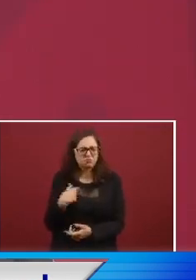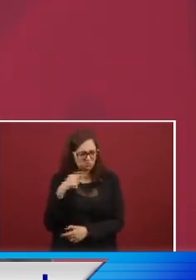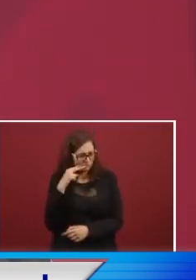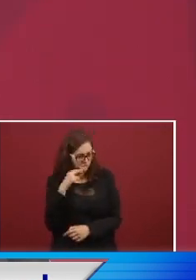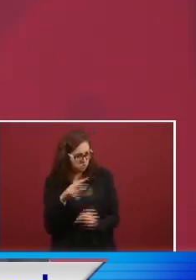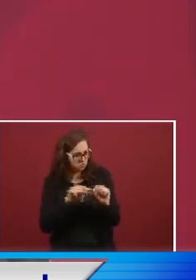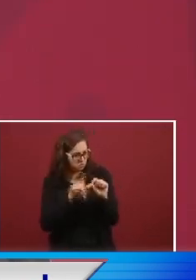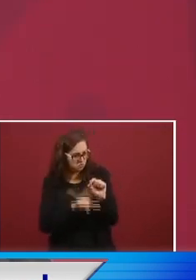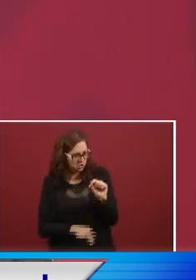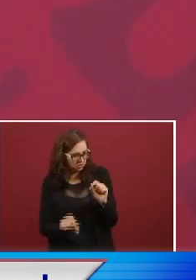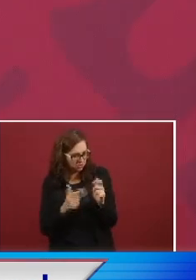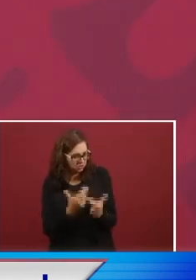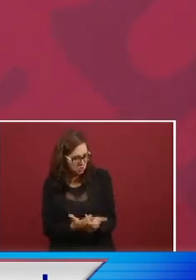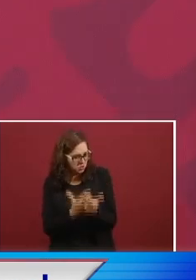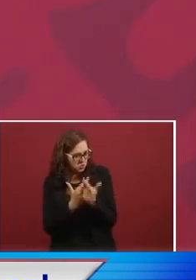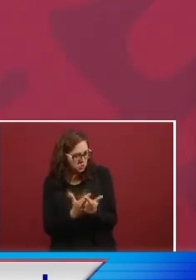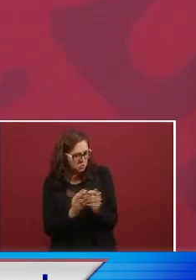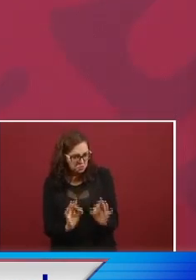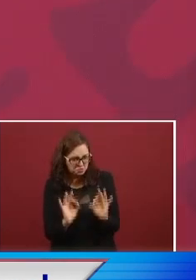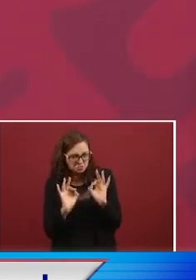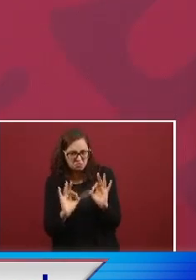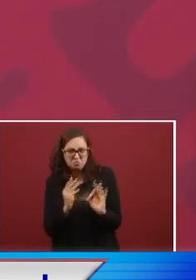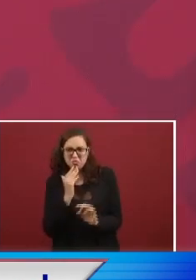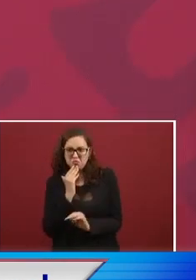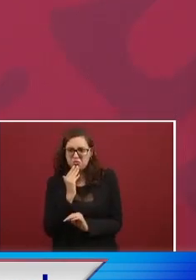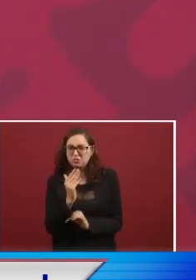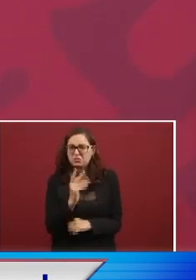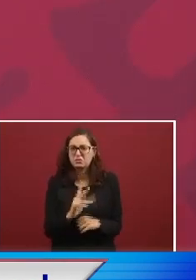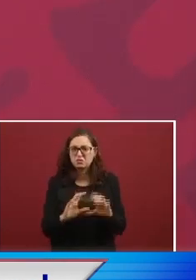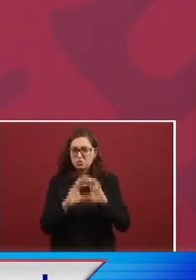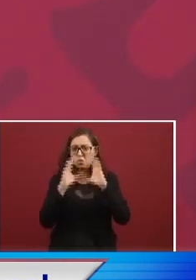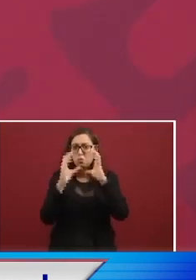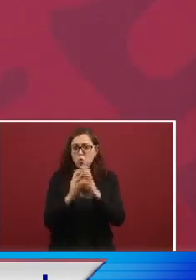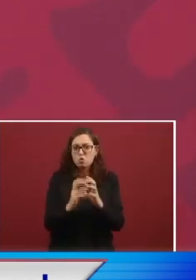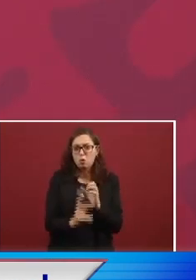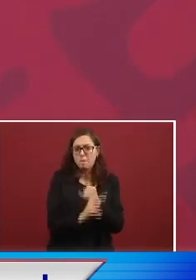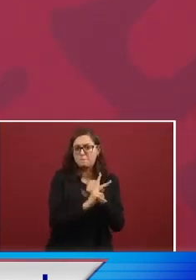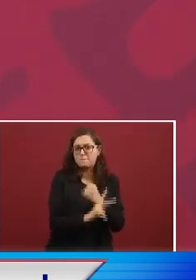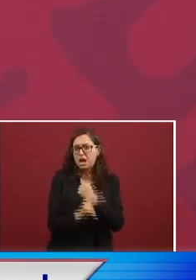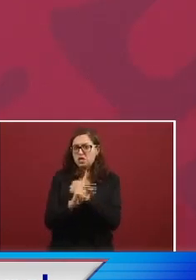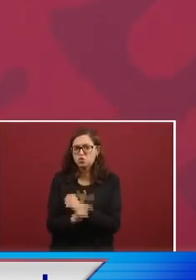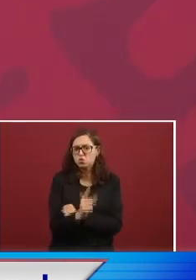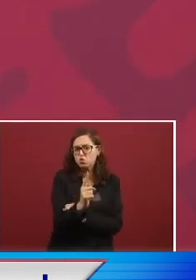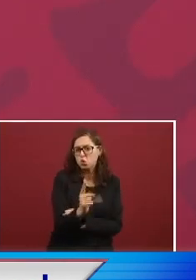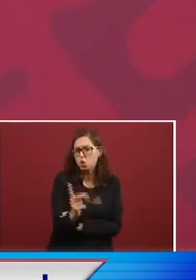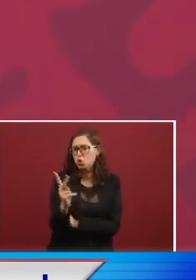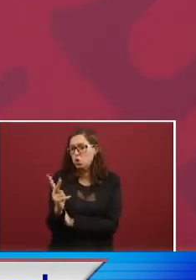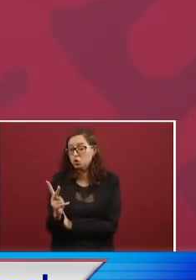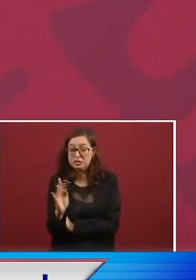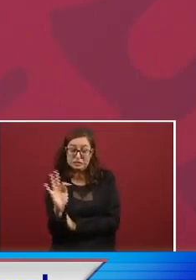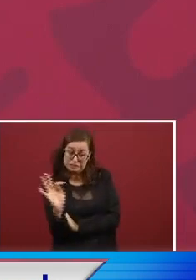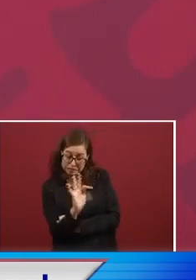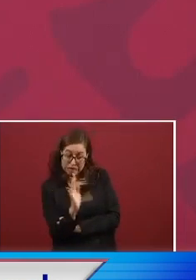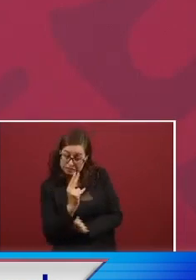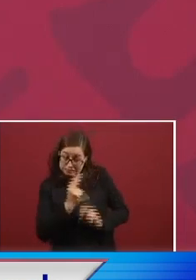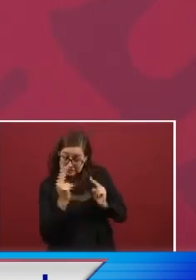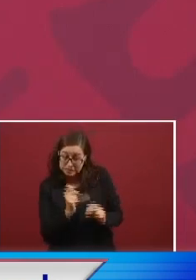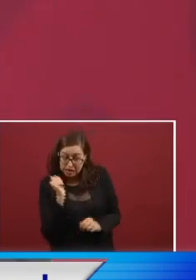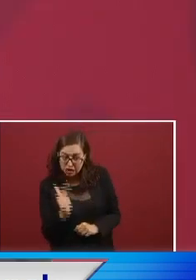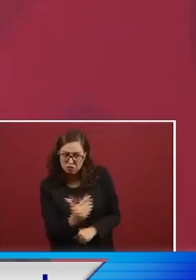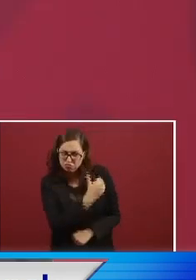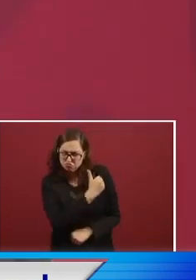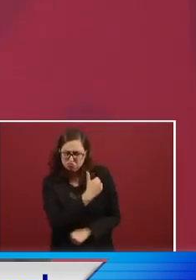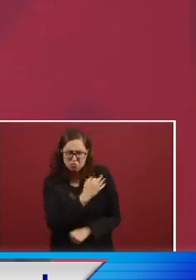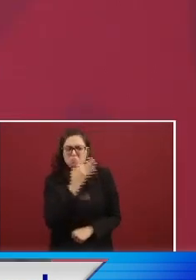no se tienen deudas contratadas con esta institución. Se tiene una buena situación económica, por lo que no se prevé endeudar al país. Se continuará